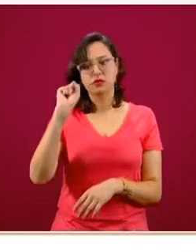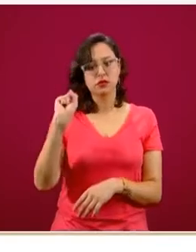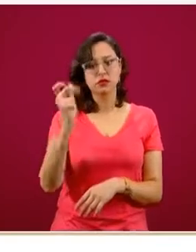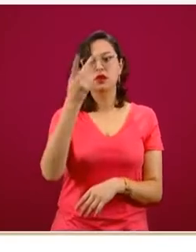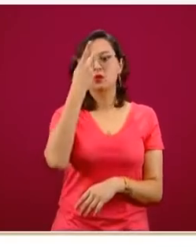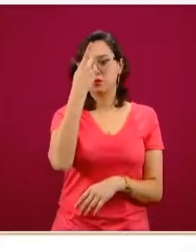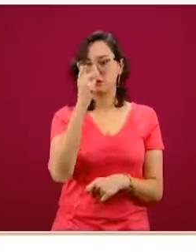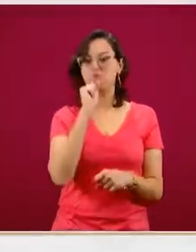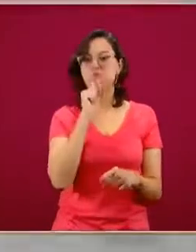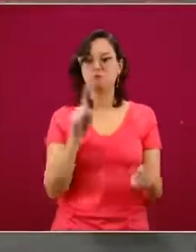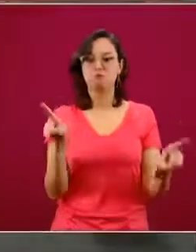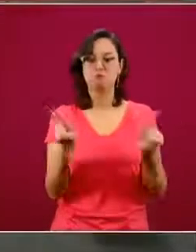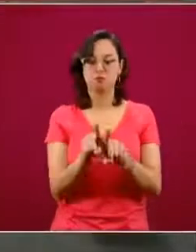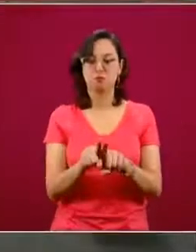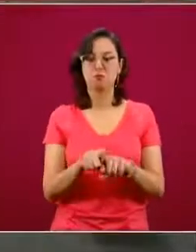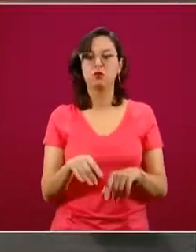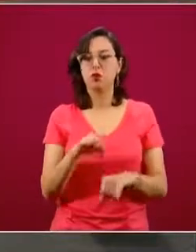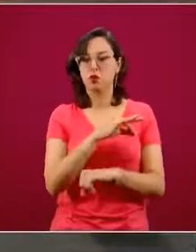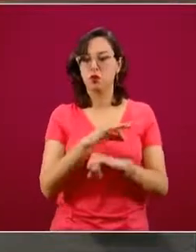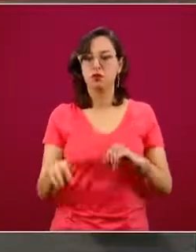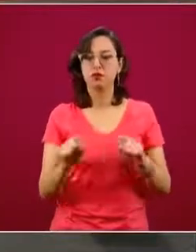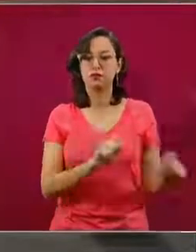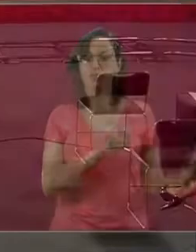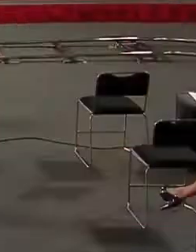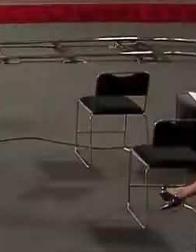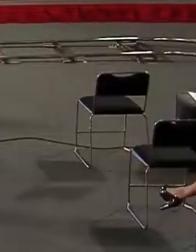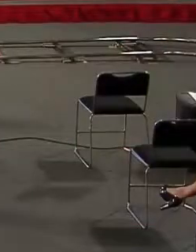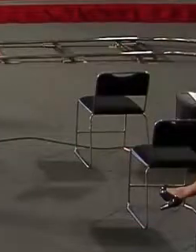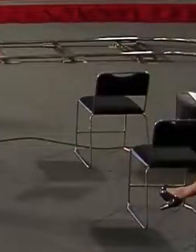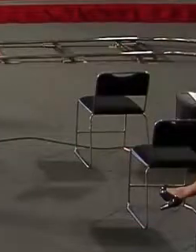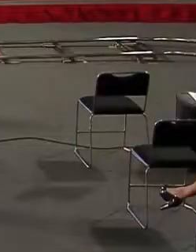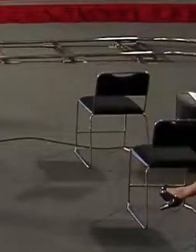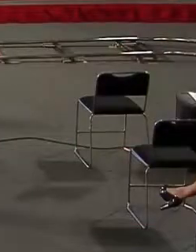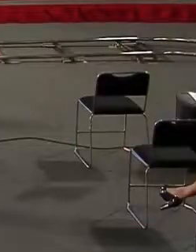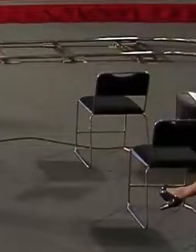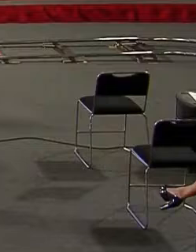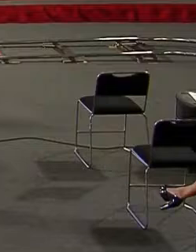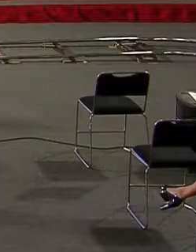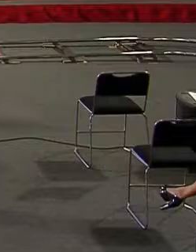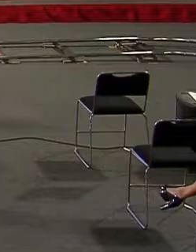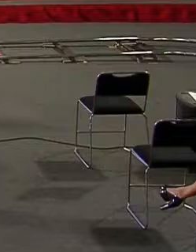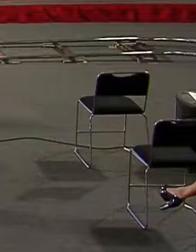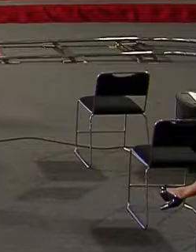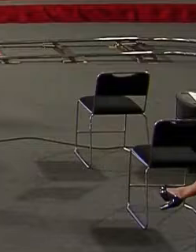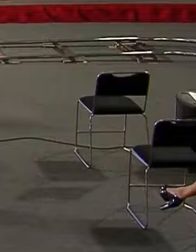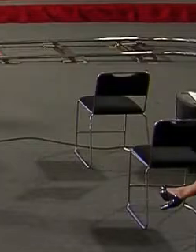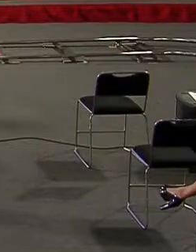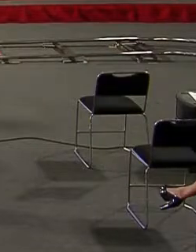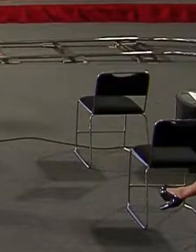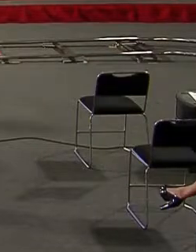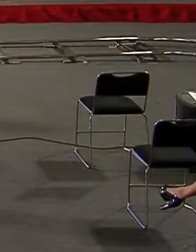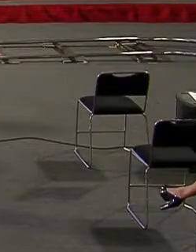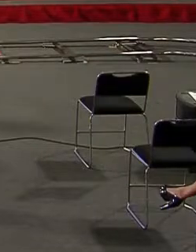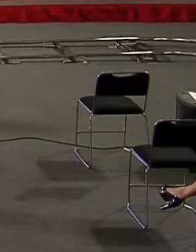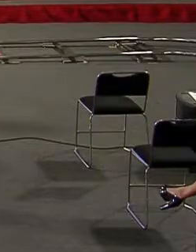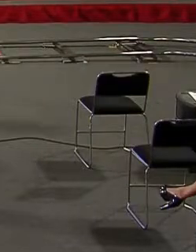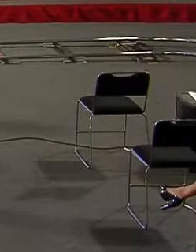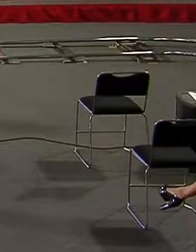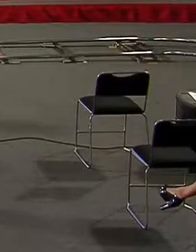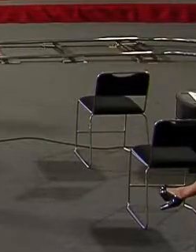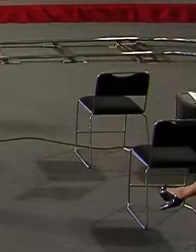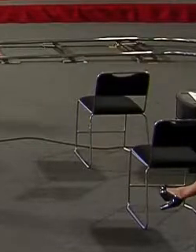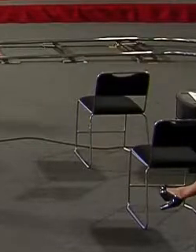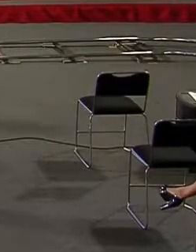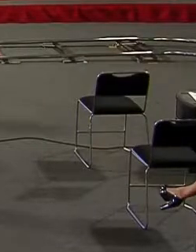Potosí, que es la última gráfica de esta. La siguiente, por favor, es la última diapositiva